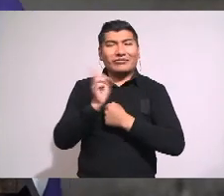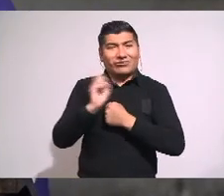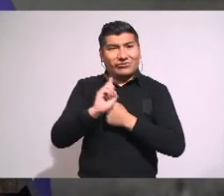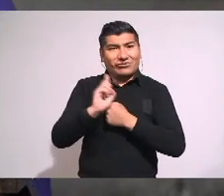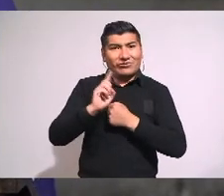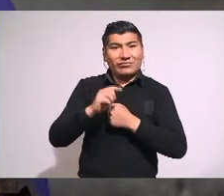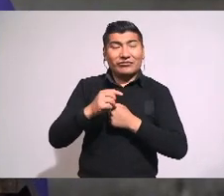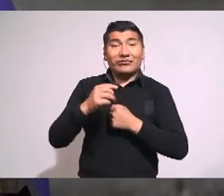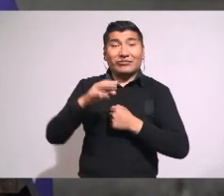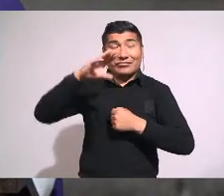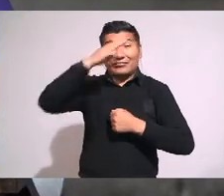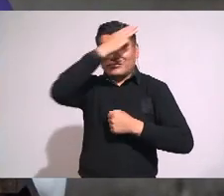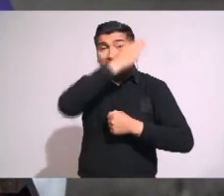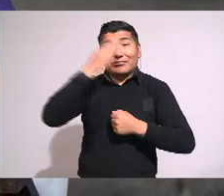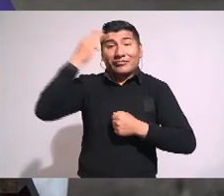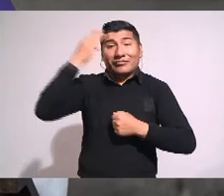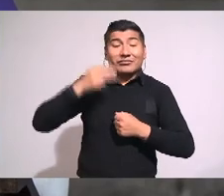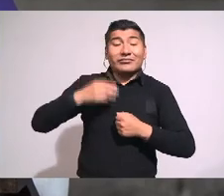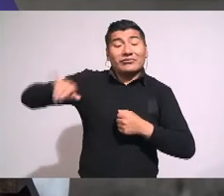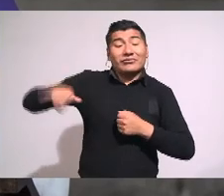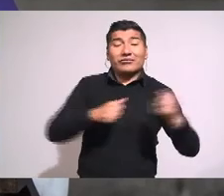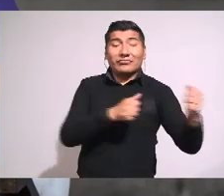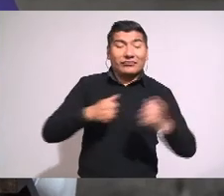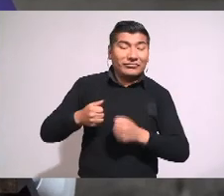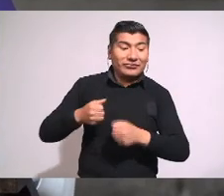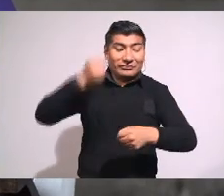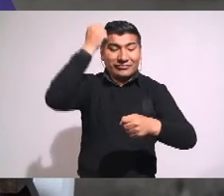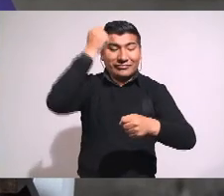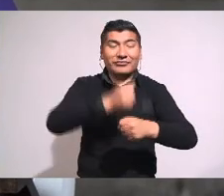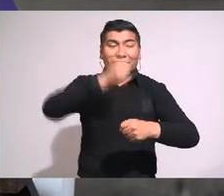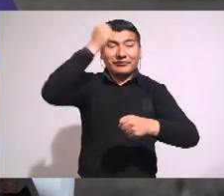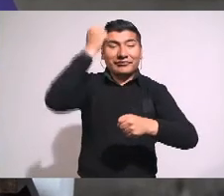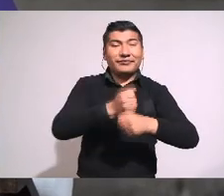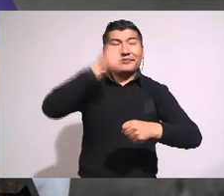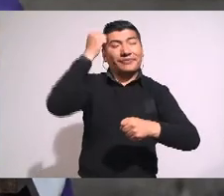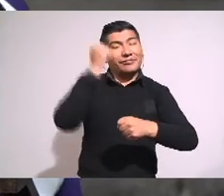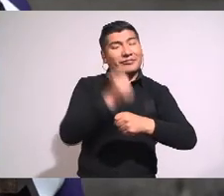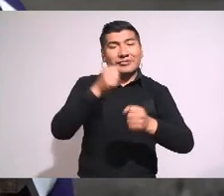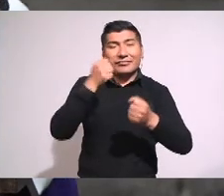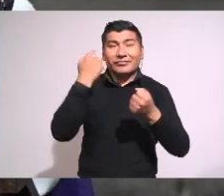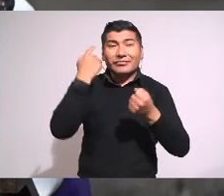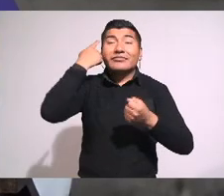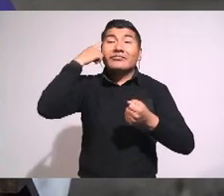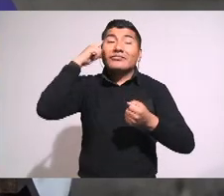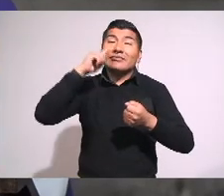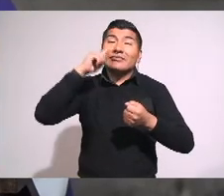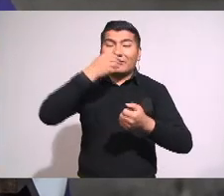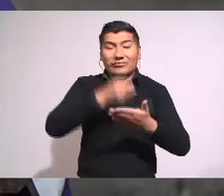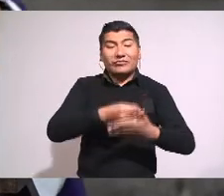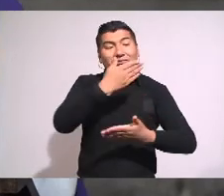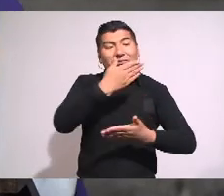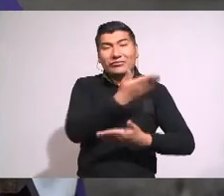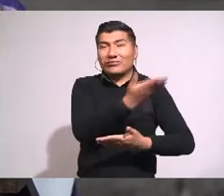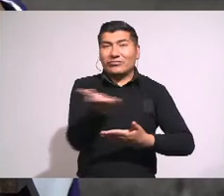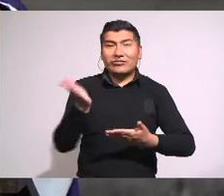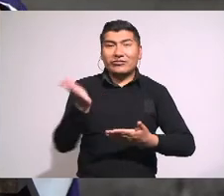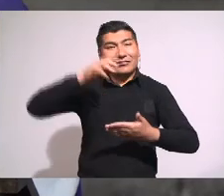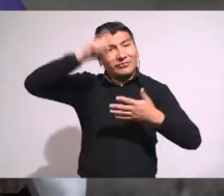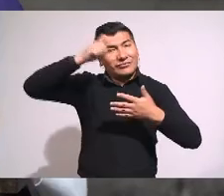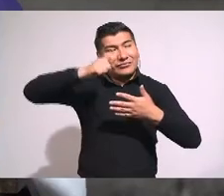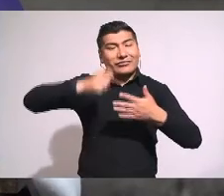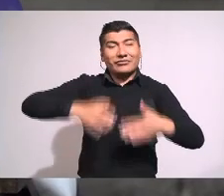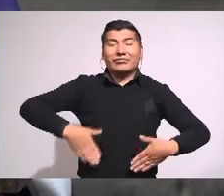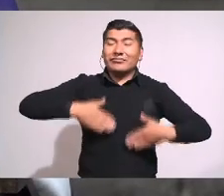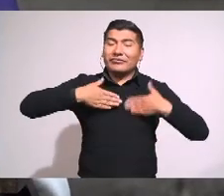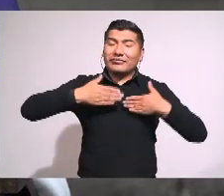Sino que trabajan con dignidad, cada uno en su oficio, para tener lo necesario y vivir dignamente